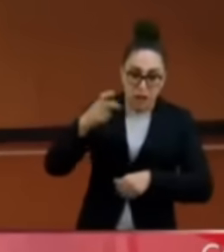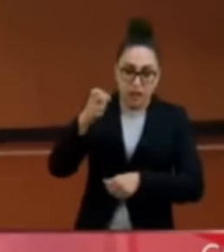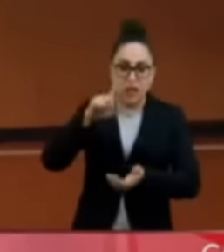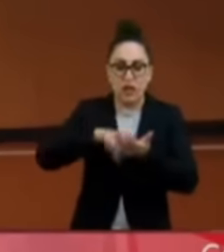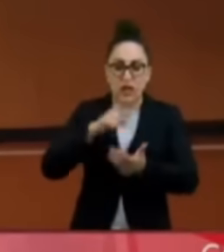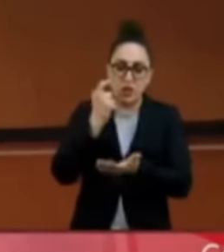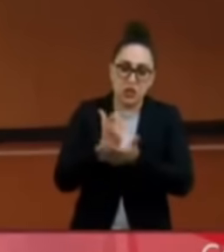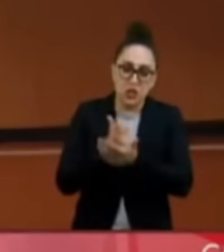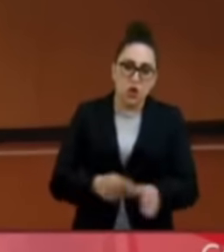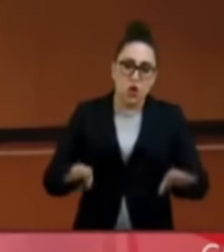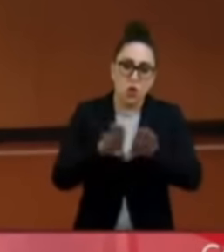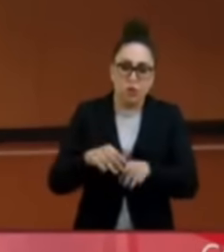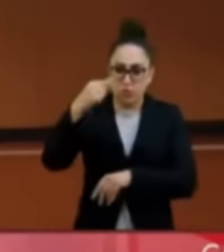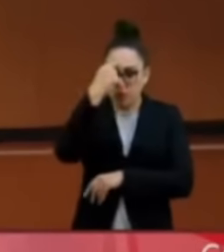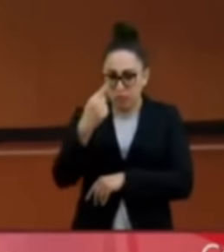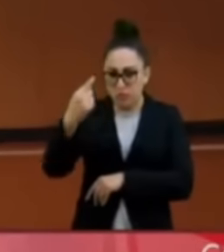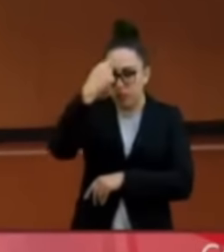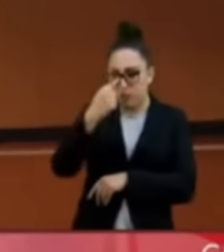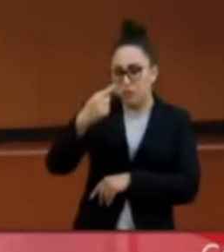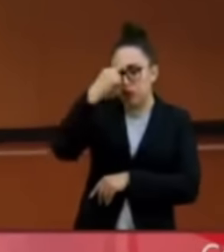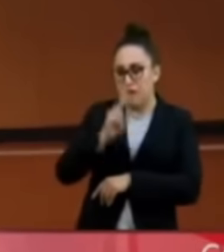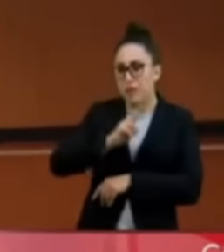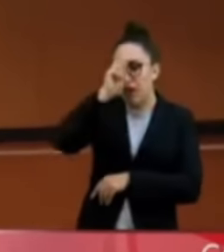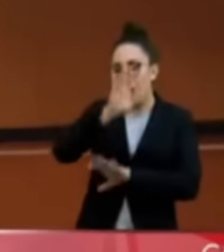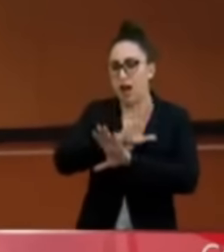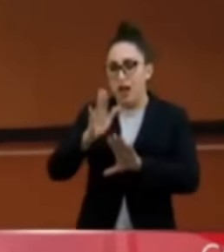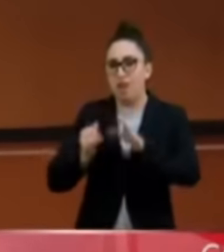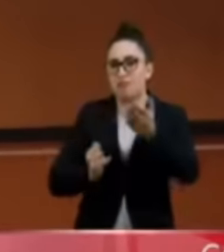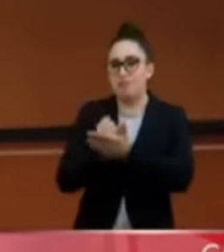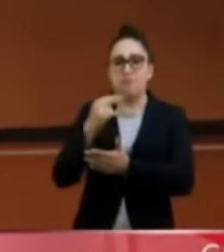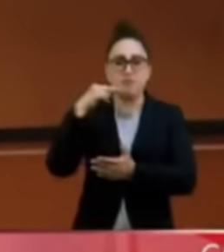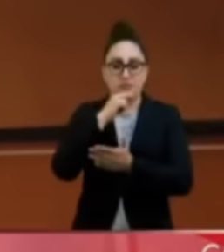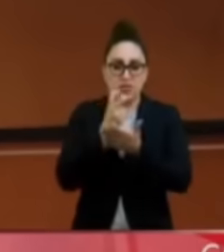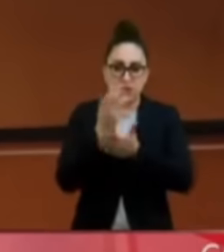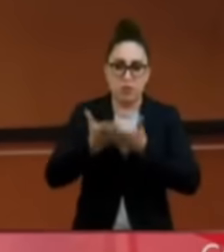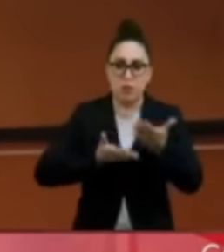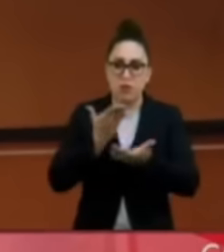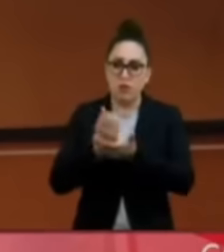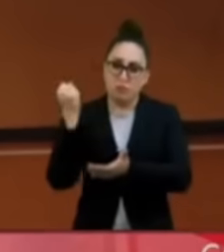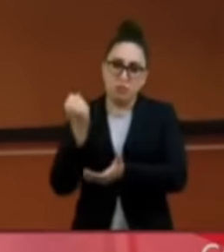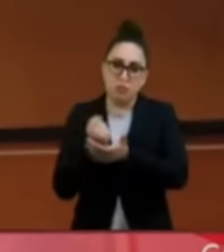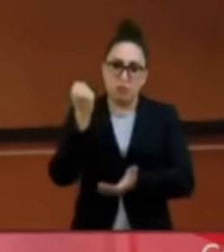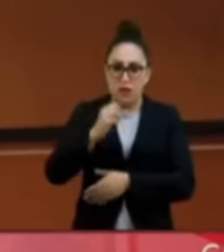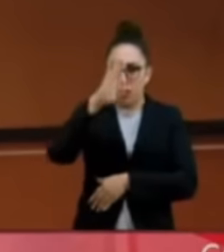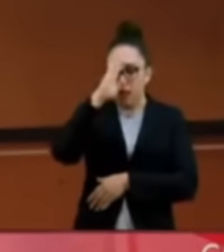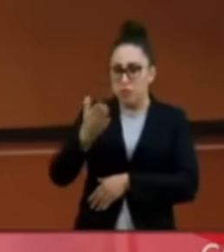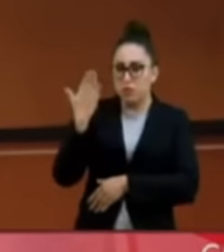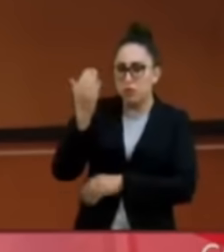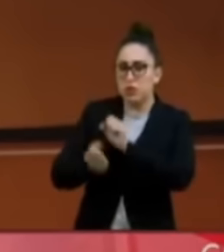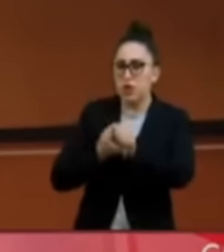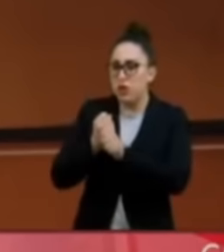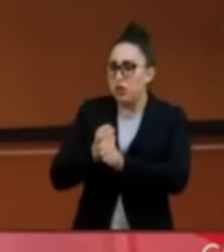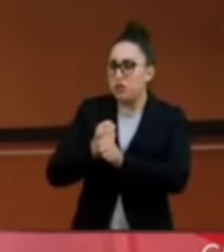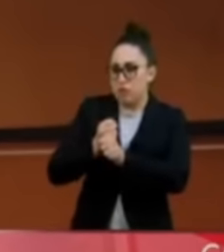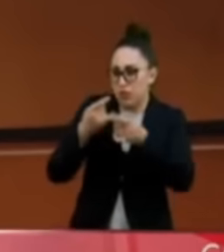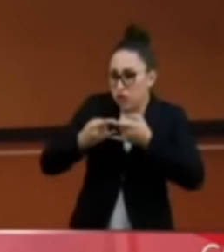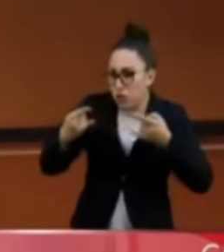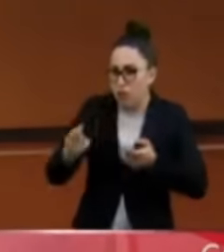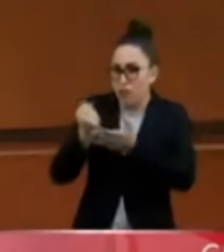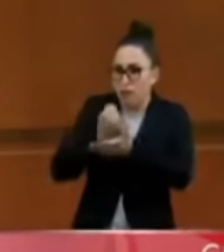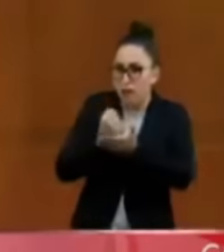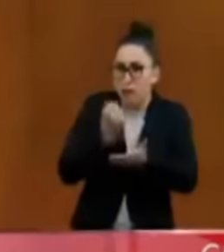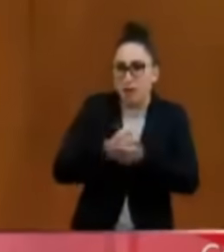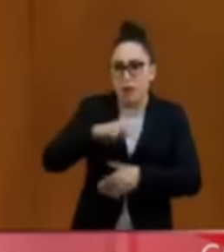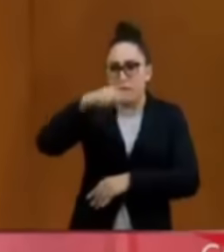venganza política, es que prácticamente de un plumazo se borran muchos años de historia constitucional en este